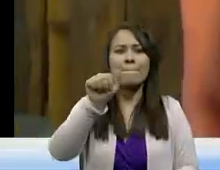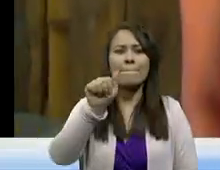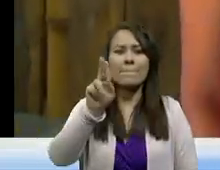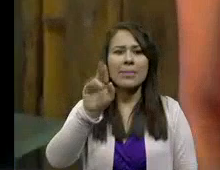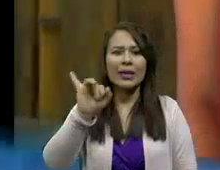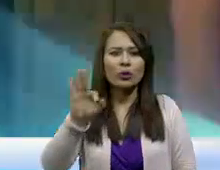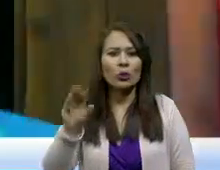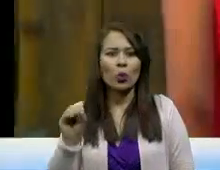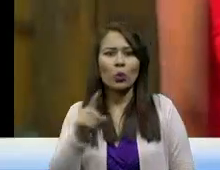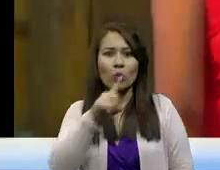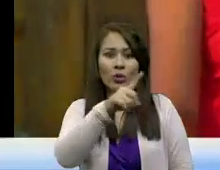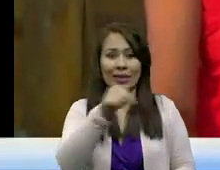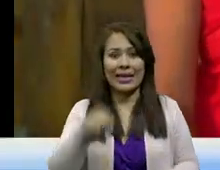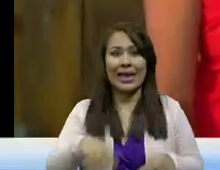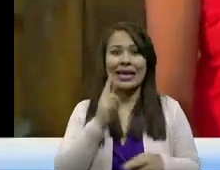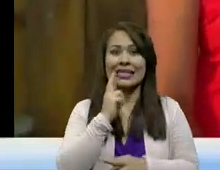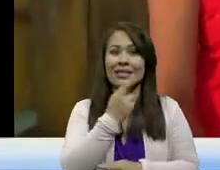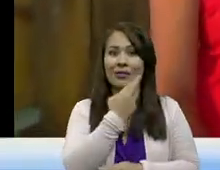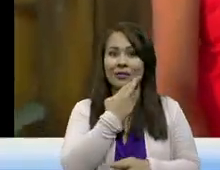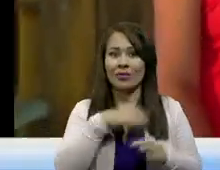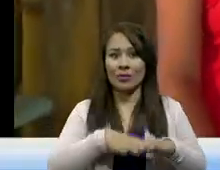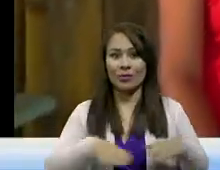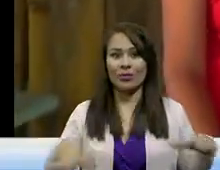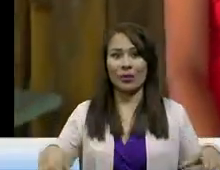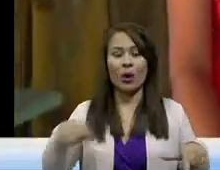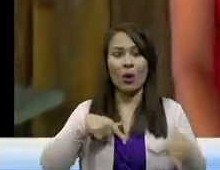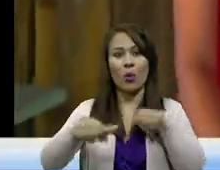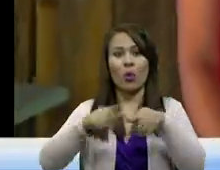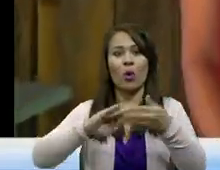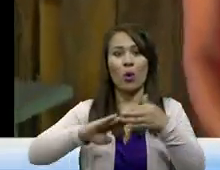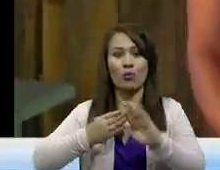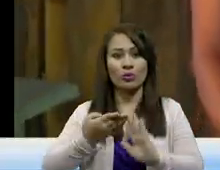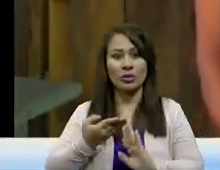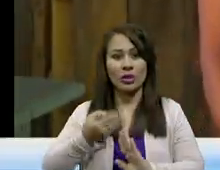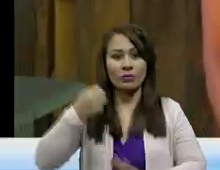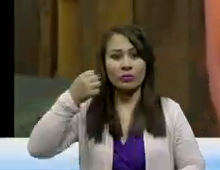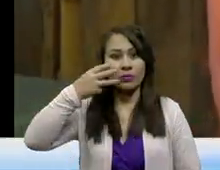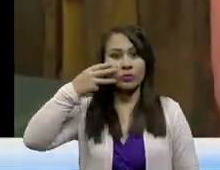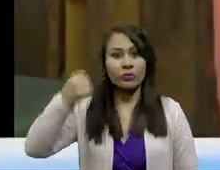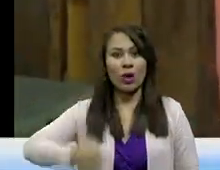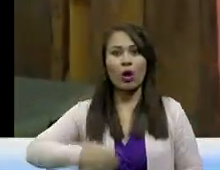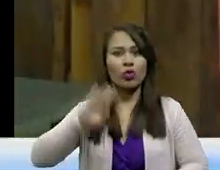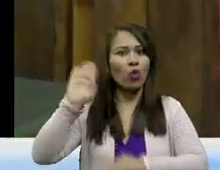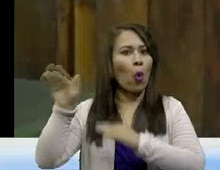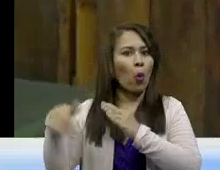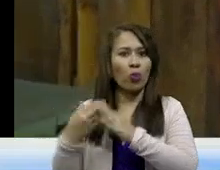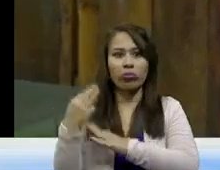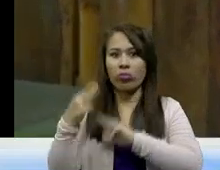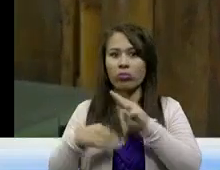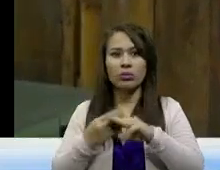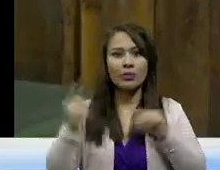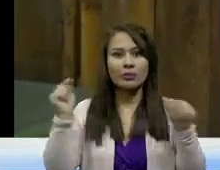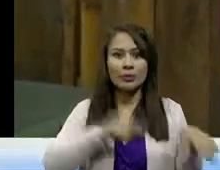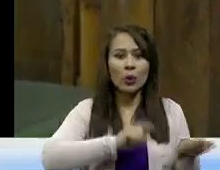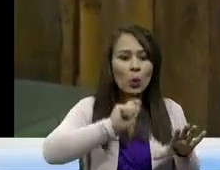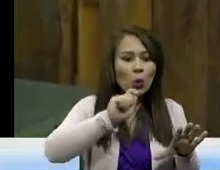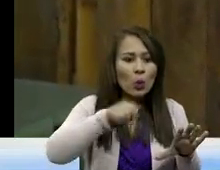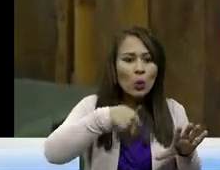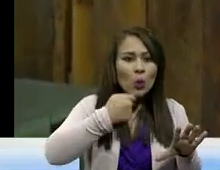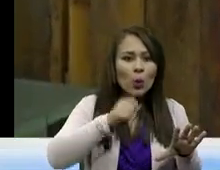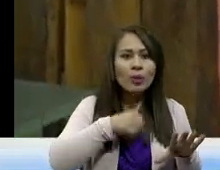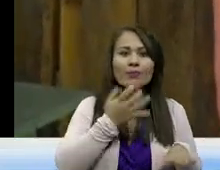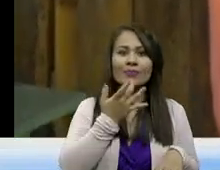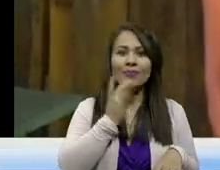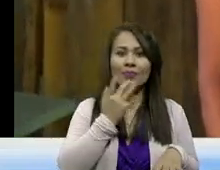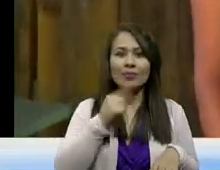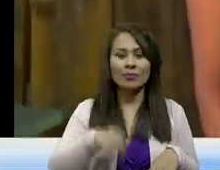Ella tiene un comedor, un restaurante dentro del complejo turístico de la comunidad Shuar, y aquí todo el mundo, me imagino que viene a probar sus platos, tiene como